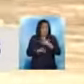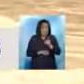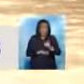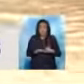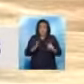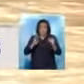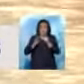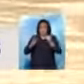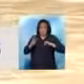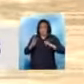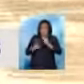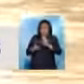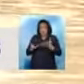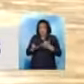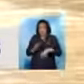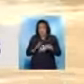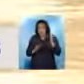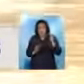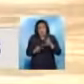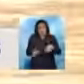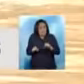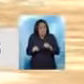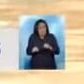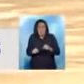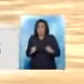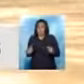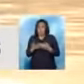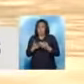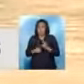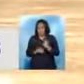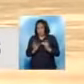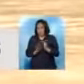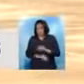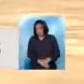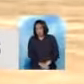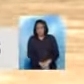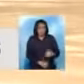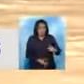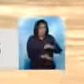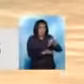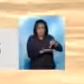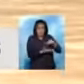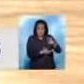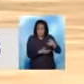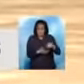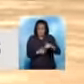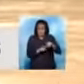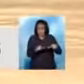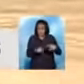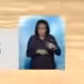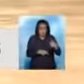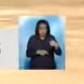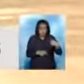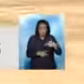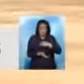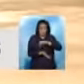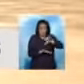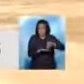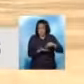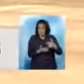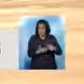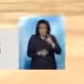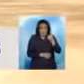en la municipalidad, algunos no quieren salir, se han aferrado y están encerrados ahí. Nosotros estamos en una plaza. Sí. Estamos en una plaza que se